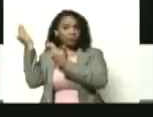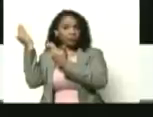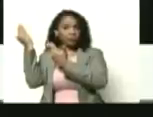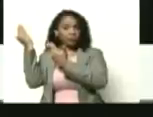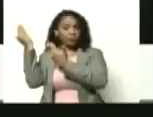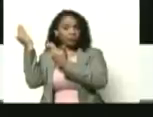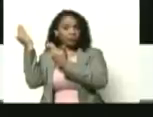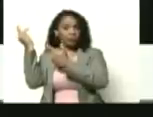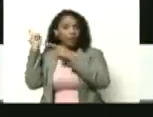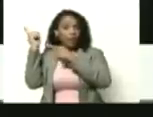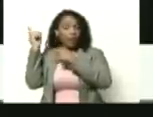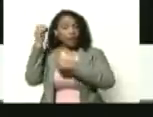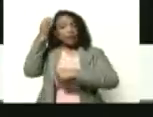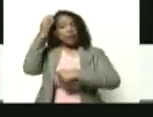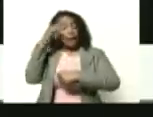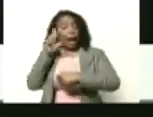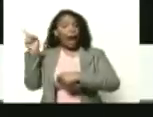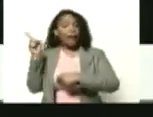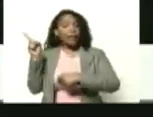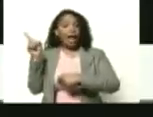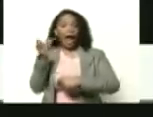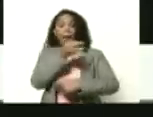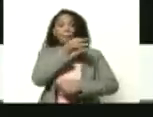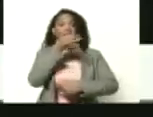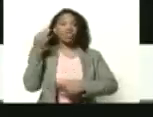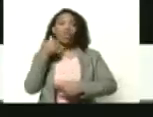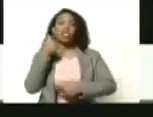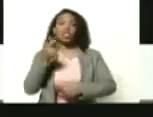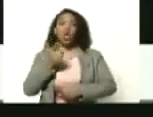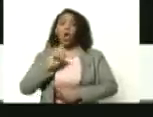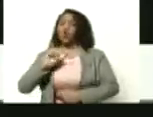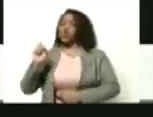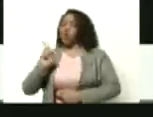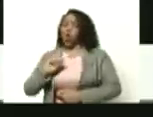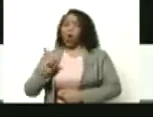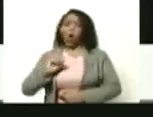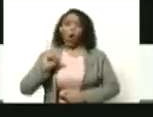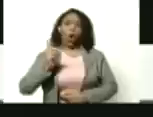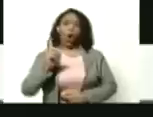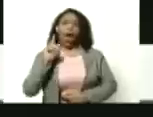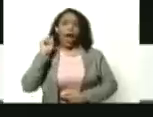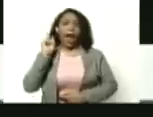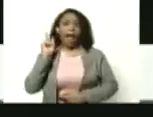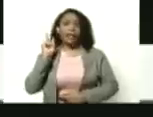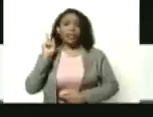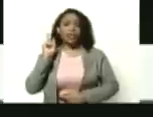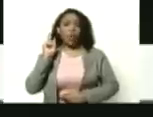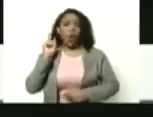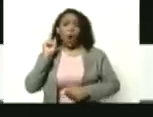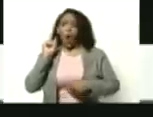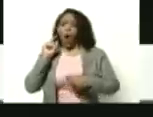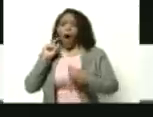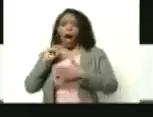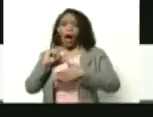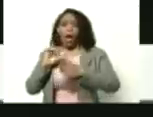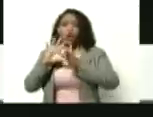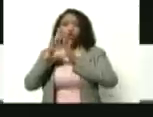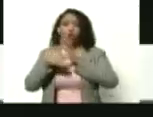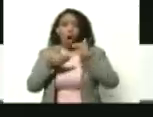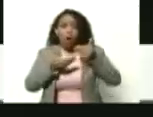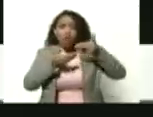que creyeron iba a tener la coartada perfecta diciendo que no esto fue una extracción de